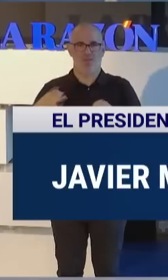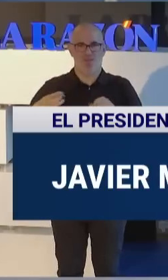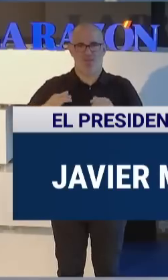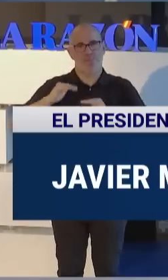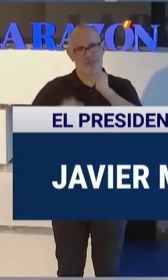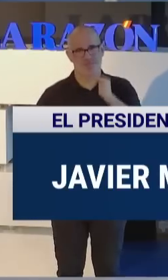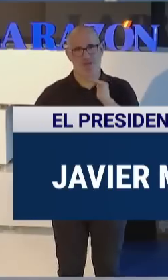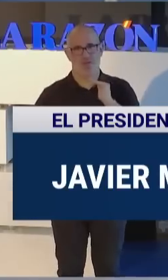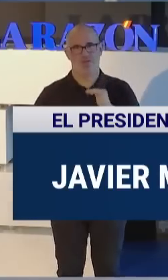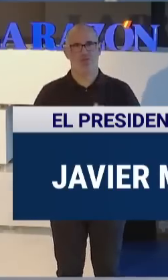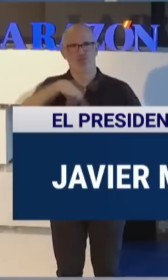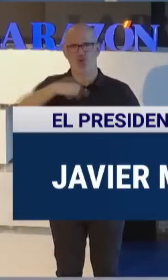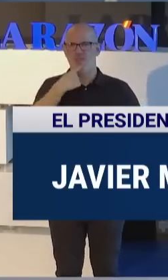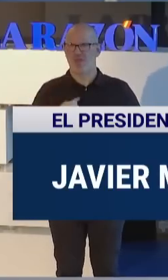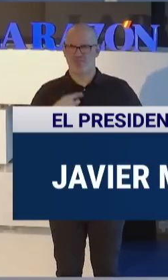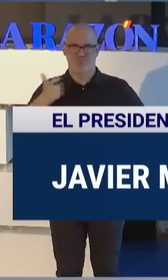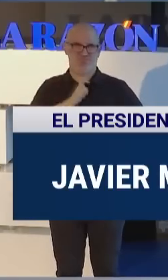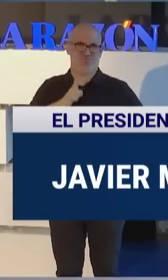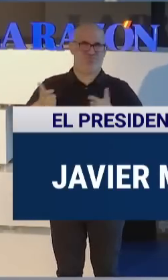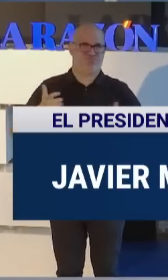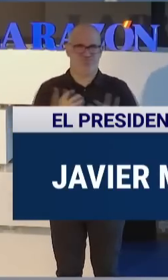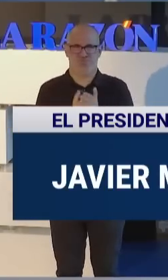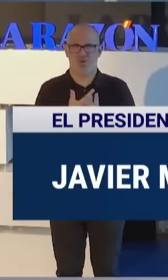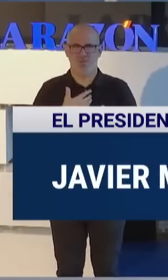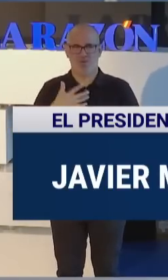cual nos dijeron de todo.